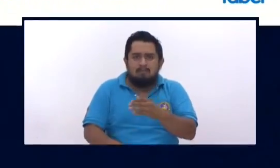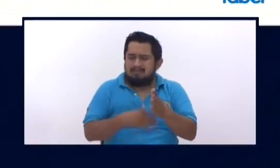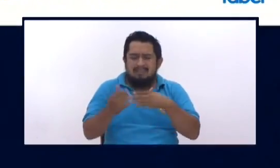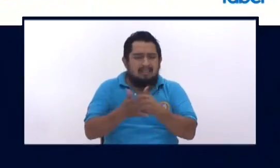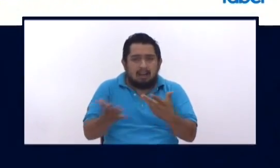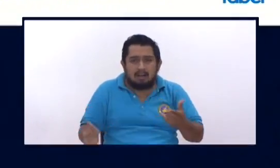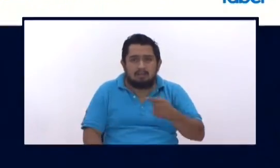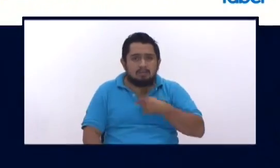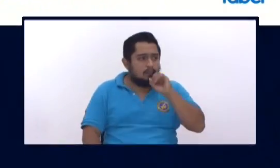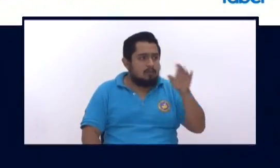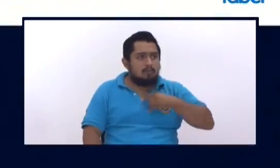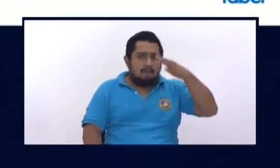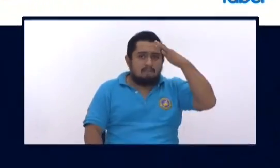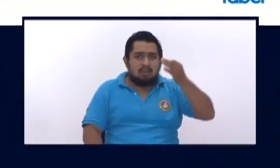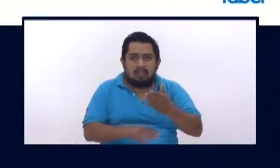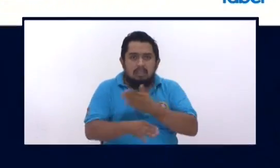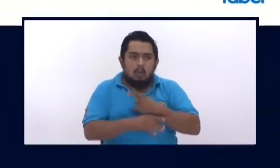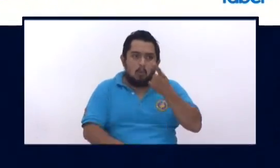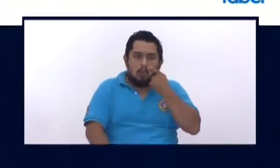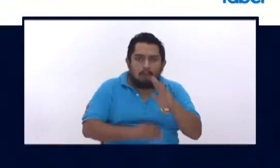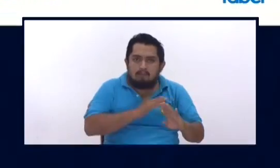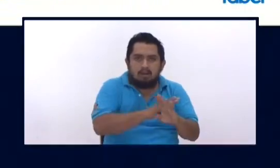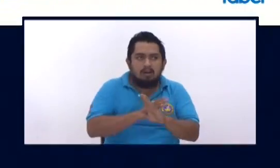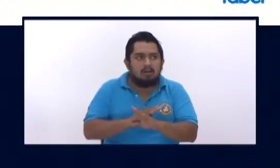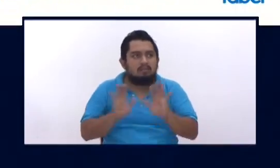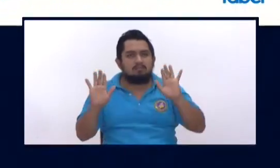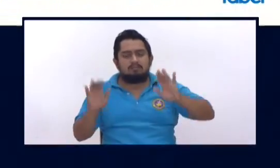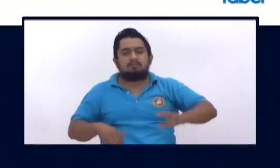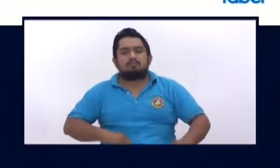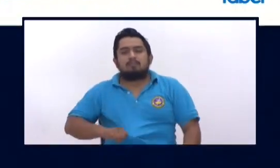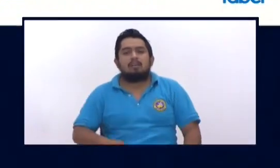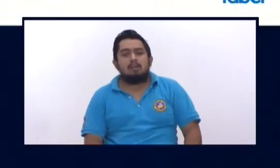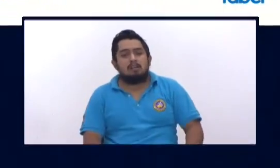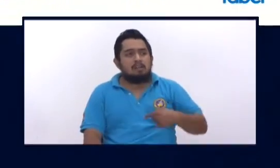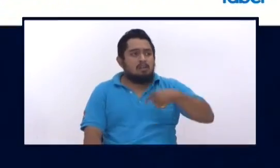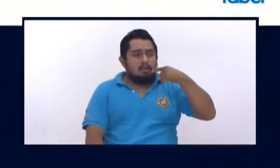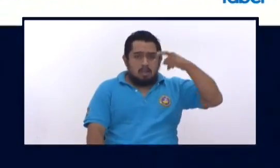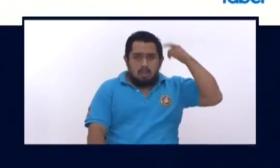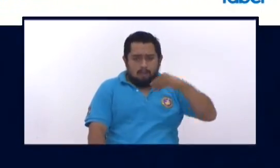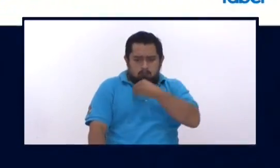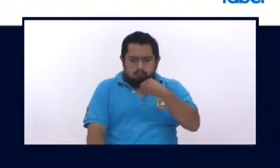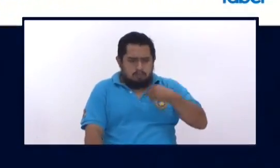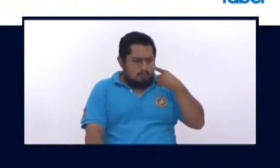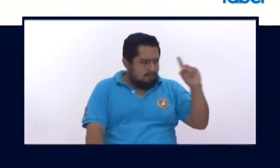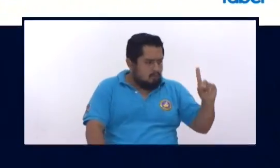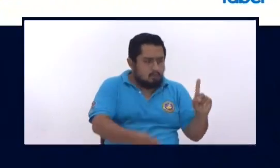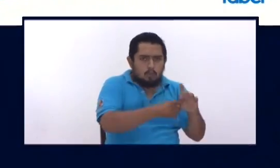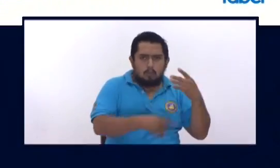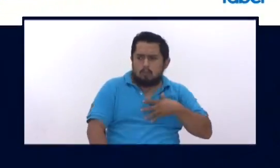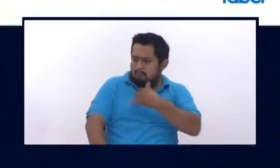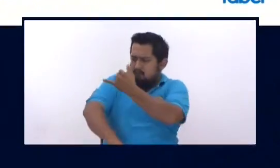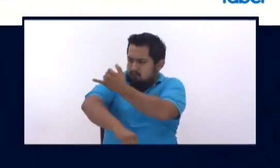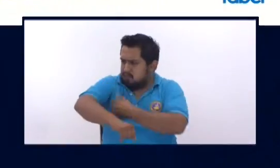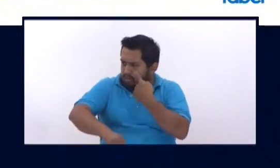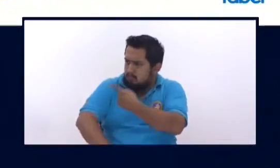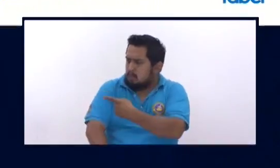yo le llamo hombre de fe precavido a mí no me y pero ese estómago que tiene los médicos de que mira veo porque vamos cortar la piedra le dan un